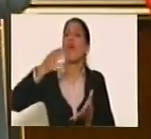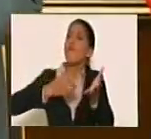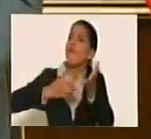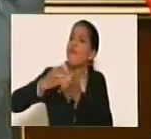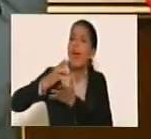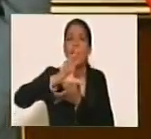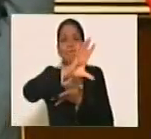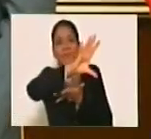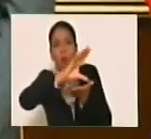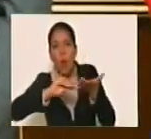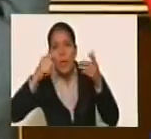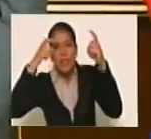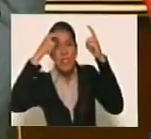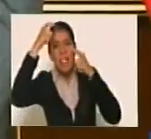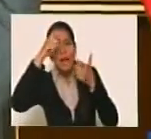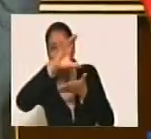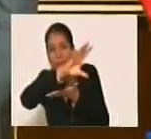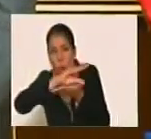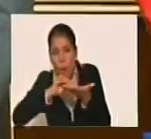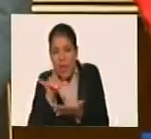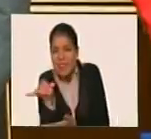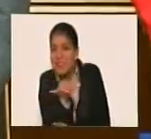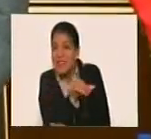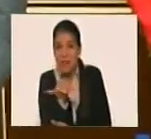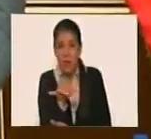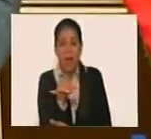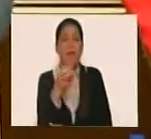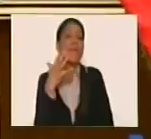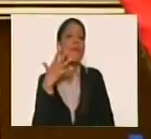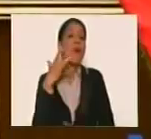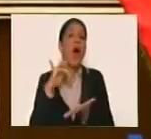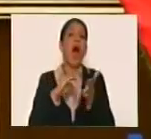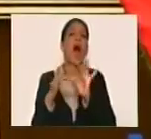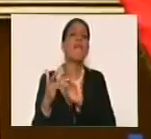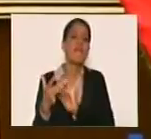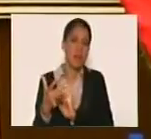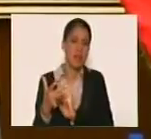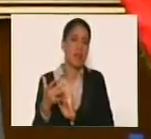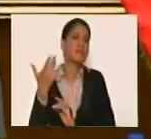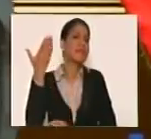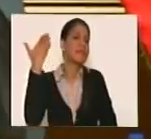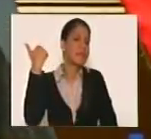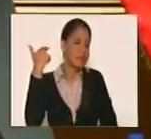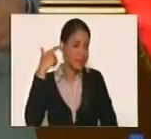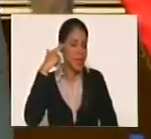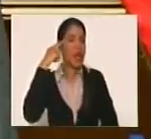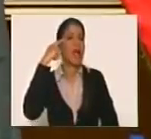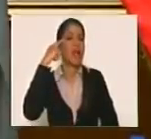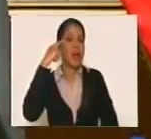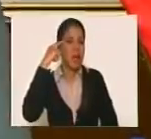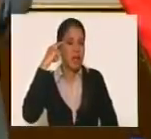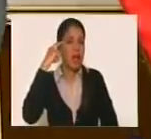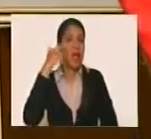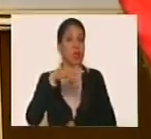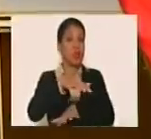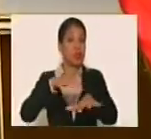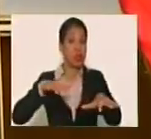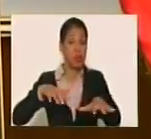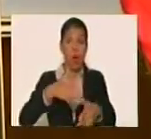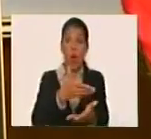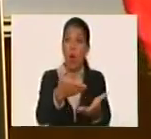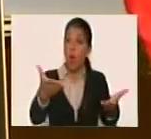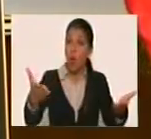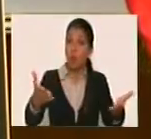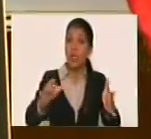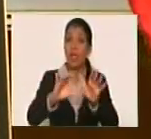legado de nuestro comandante Chávez. En abril, yo estoy seguro que muchos de nosotros, incluyendo constituyentes que están